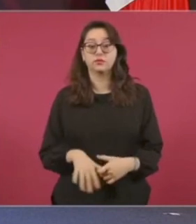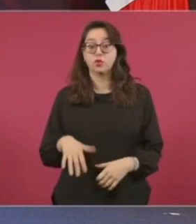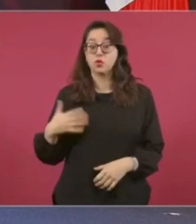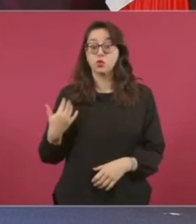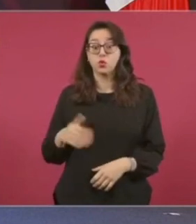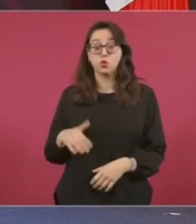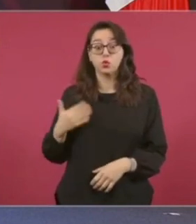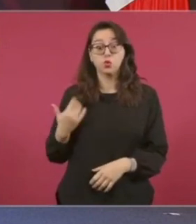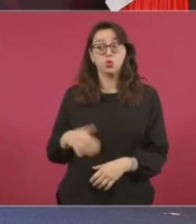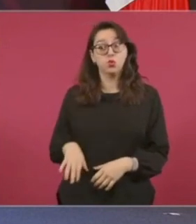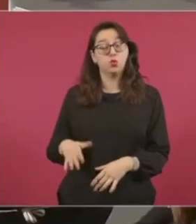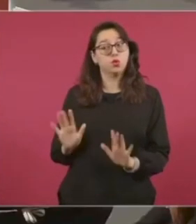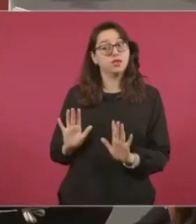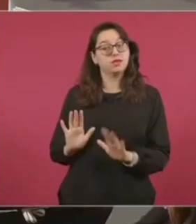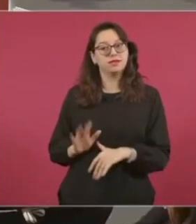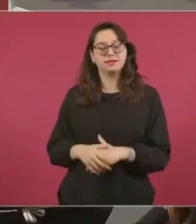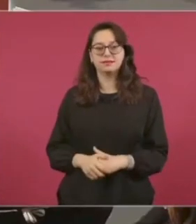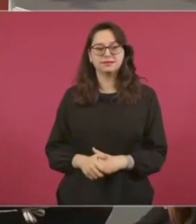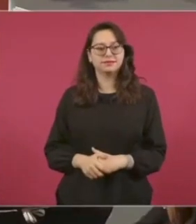Híjole.